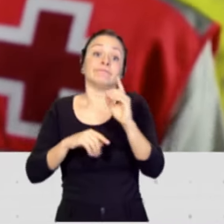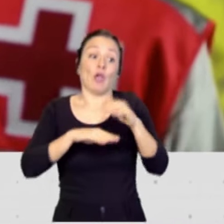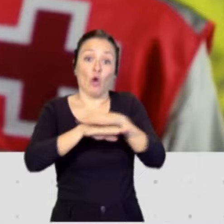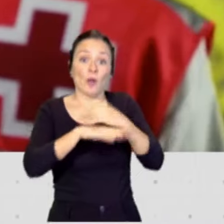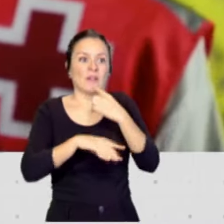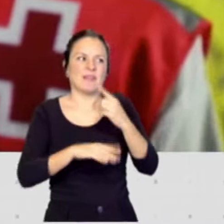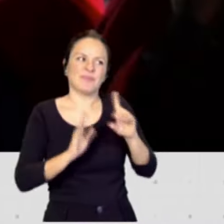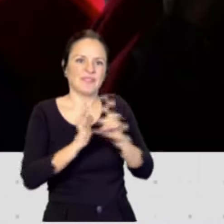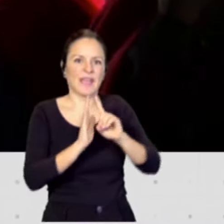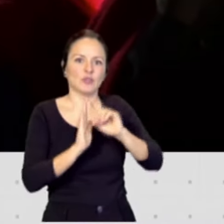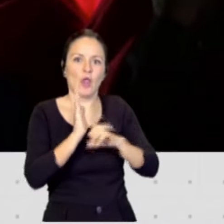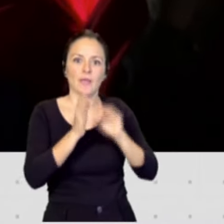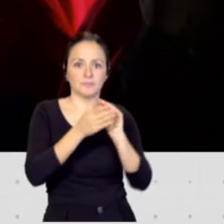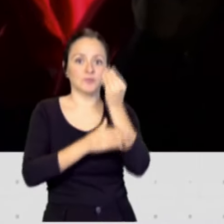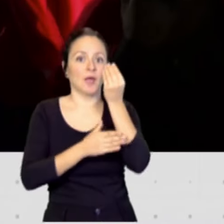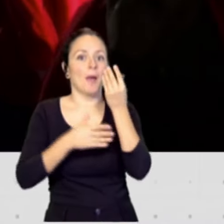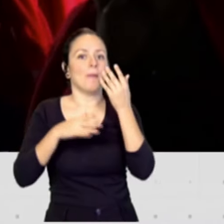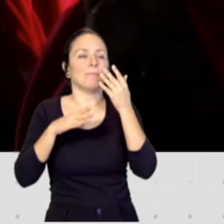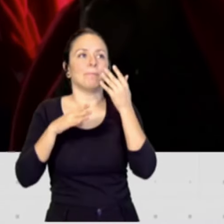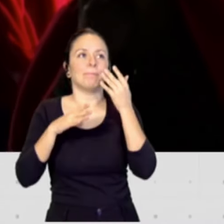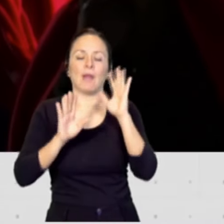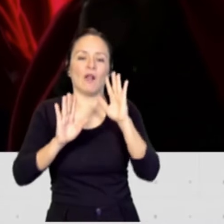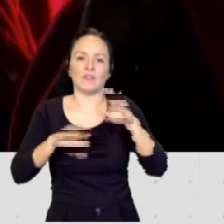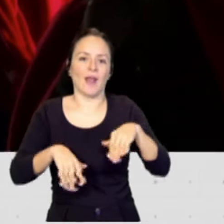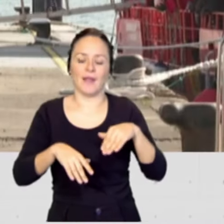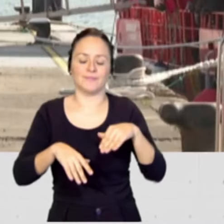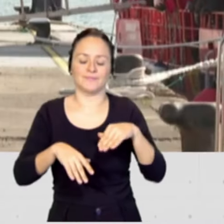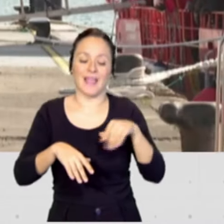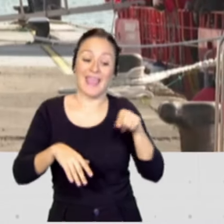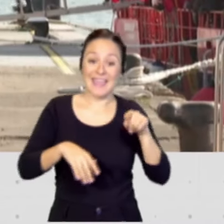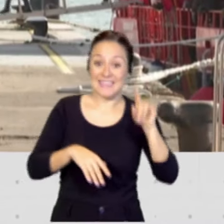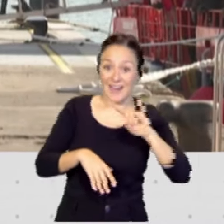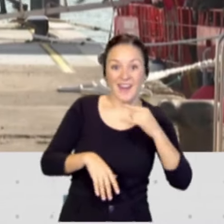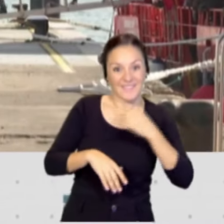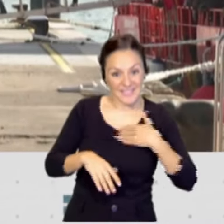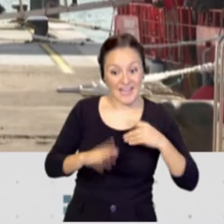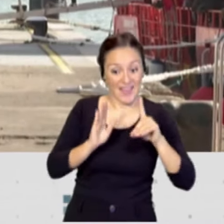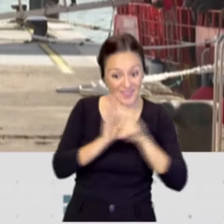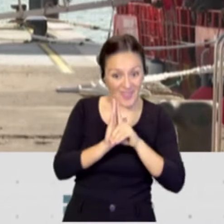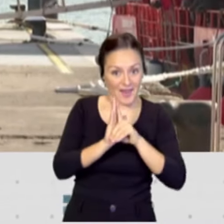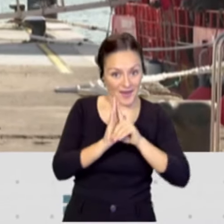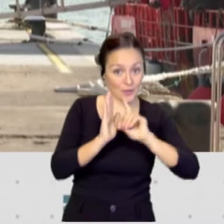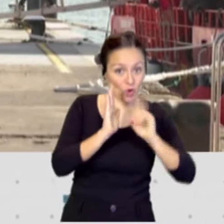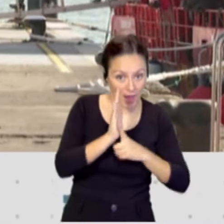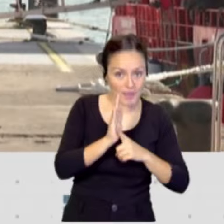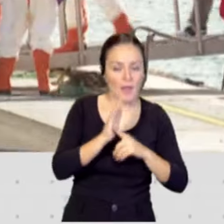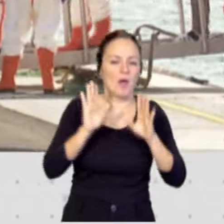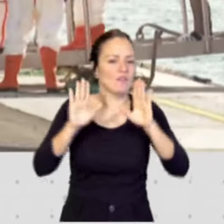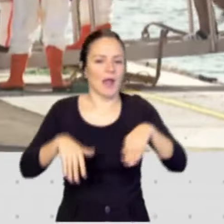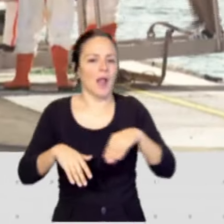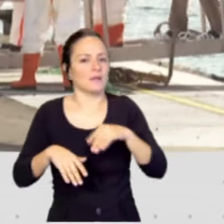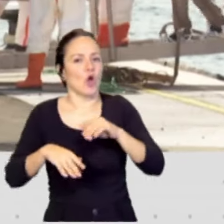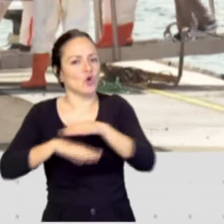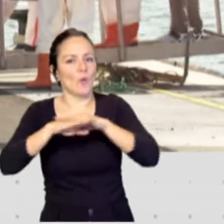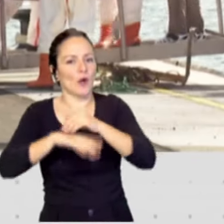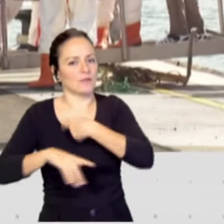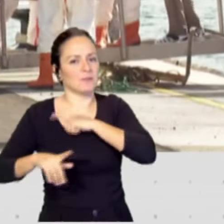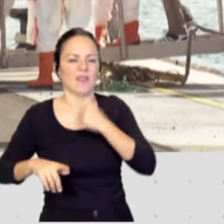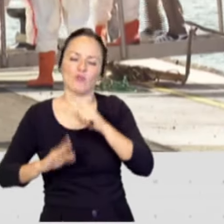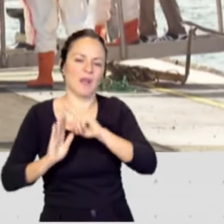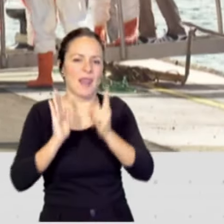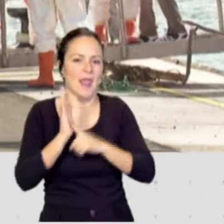Laila Pero al final el gobierno central ha preferido hacerlo a través de de una ley de ese cambio de la ley de extranjería en este último tramo de